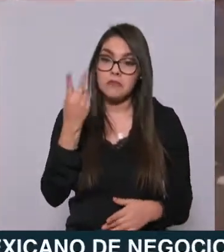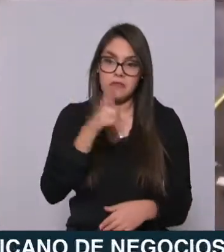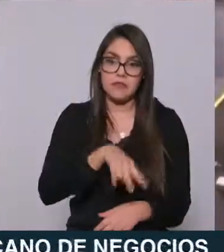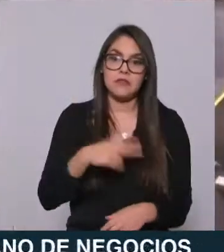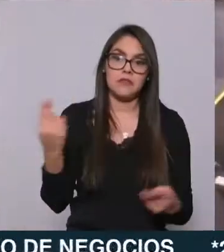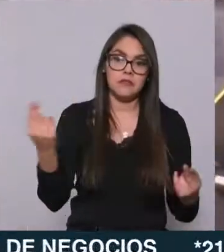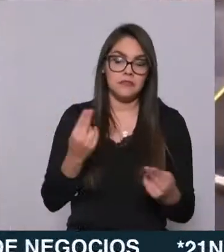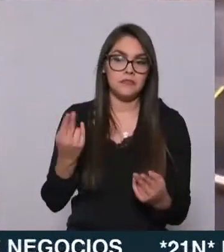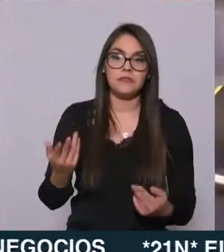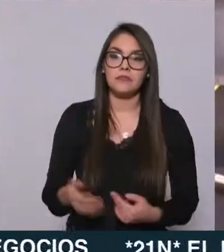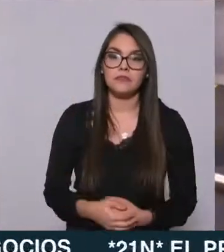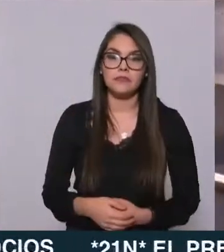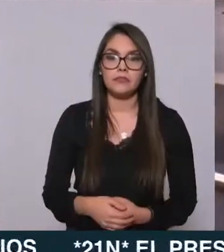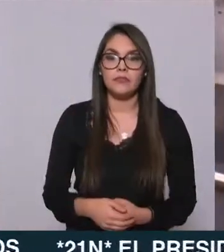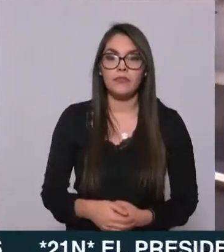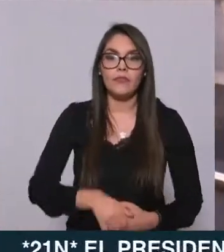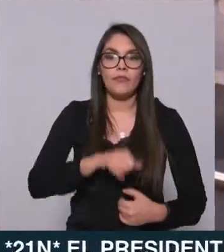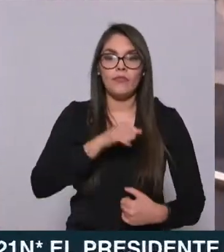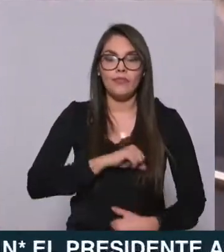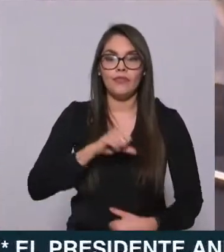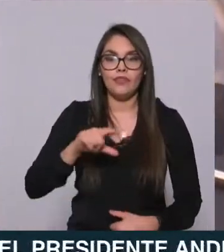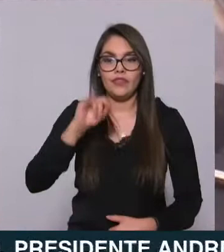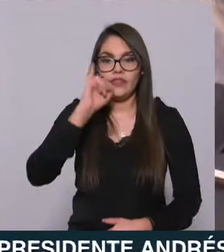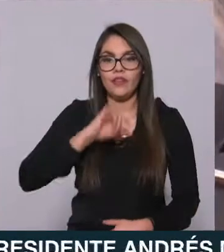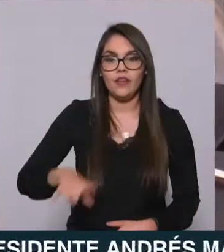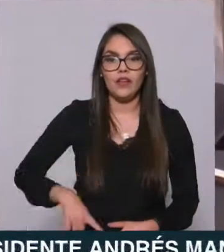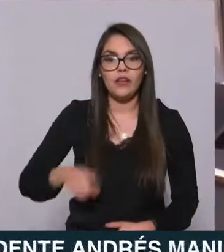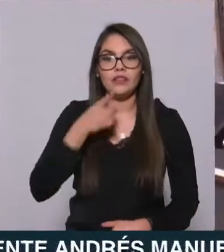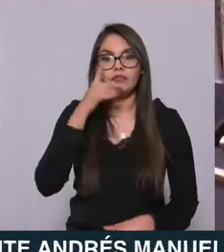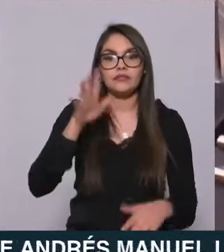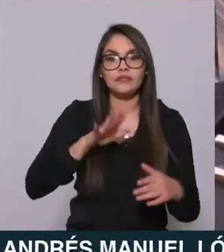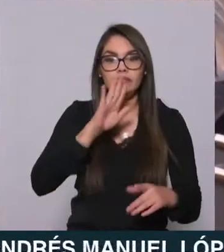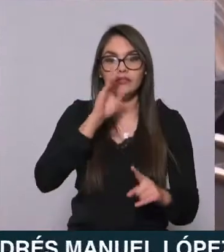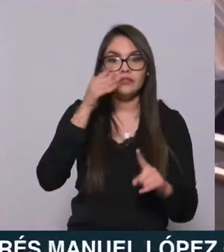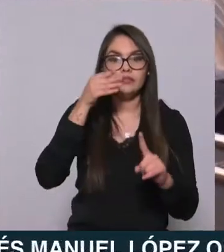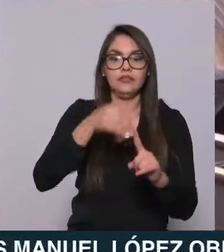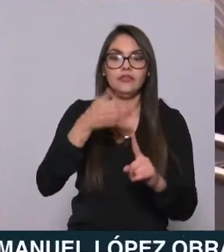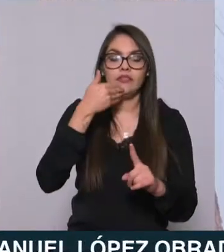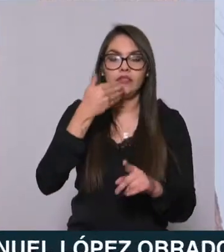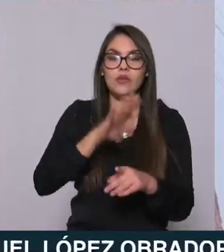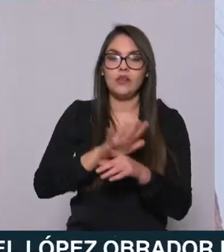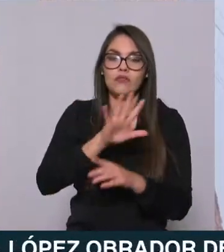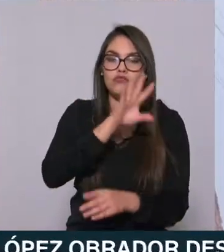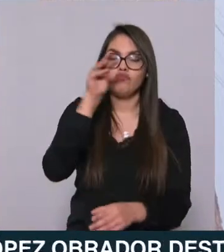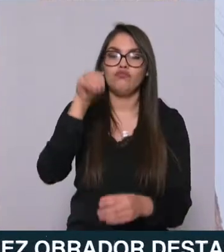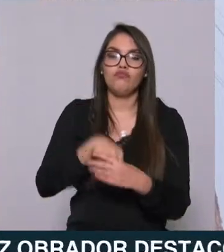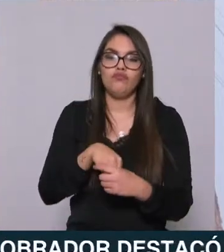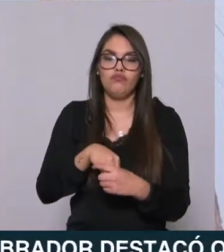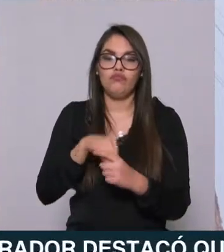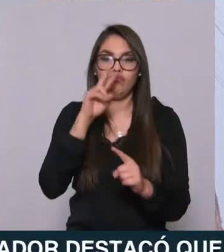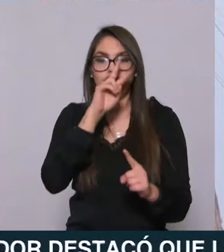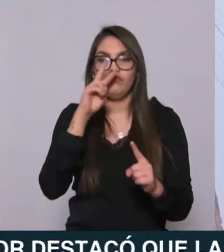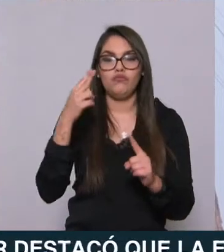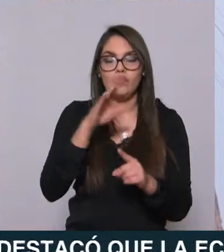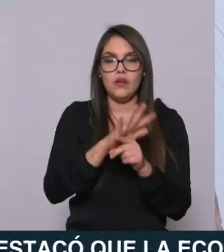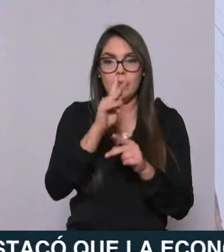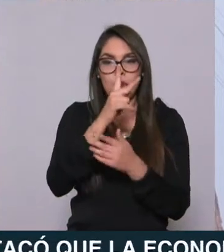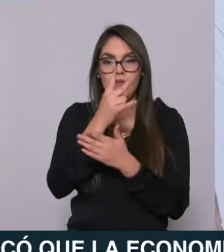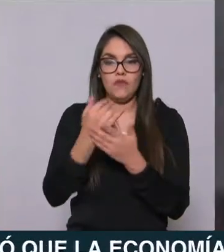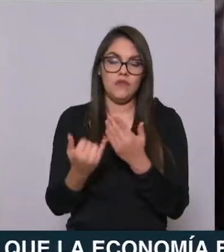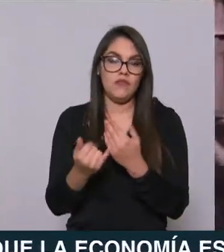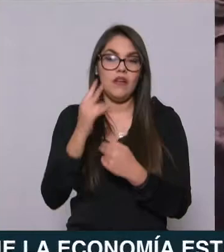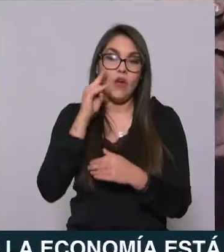necesario. La mandataria capitalina comentó que pese a que se ha llegado a la meta en cuanto a cobertura, la visión del proyecto es